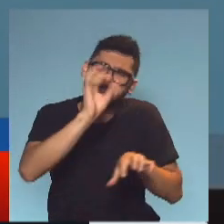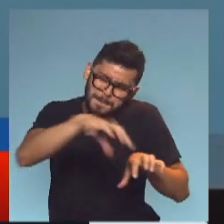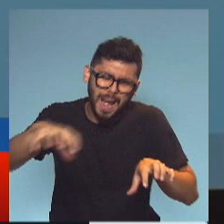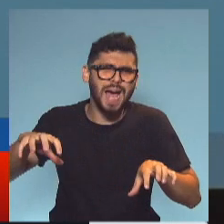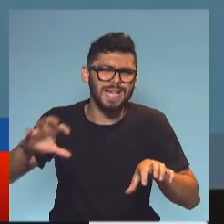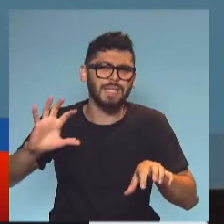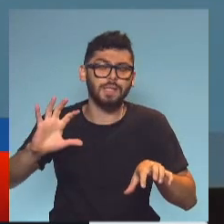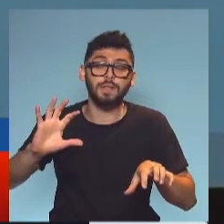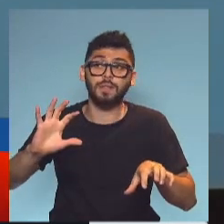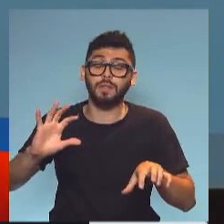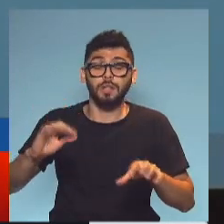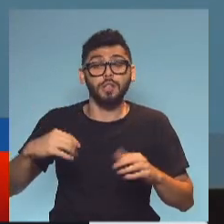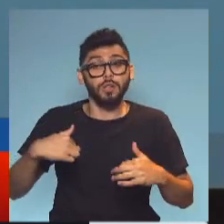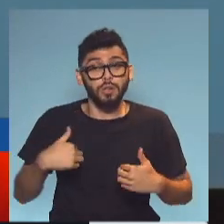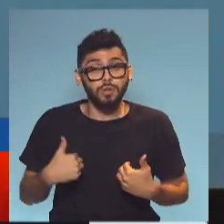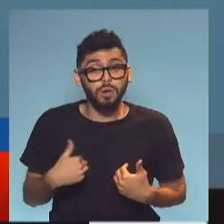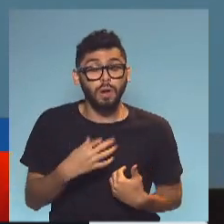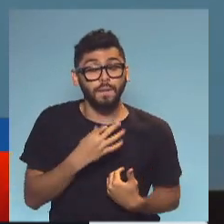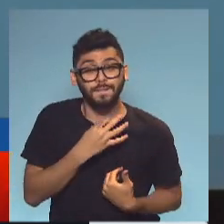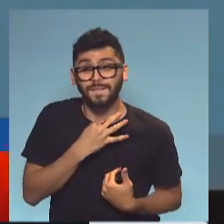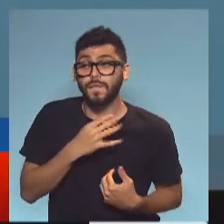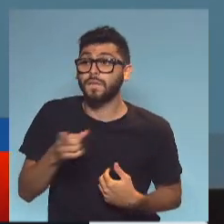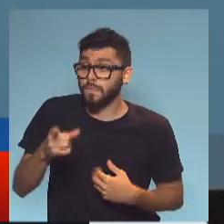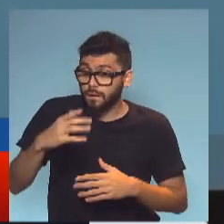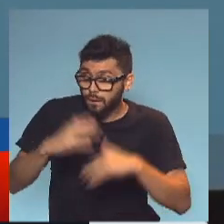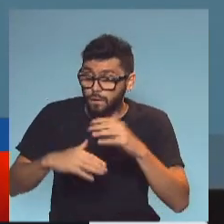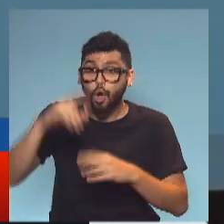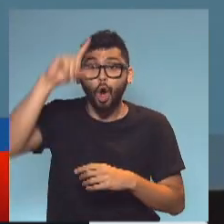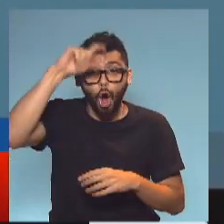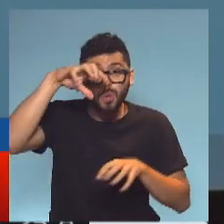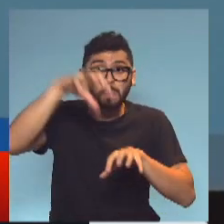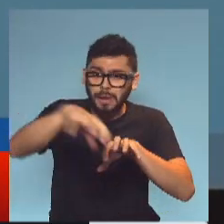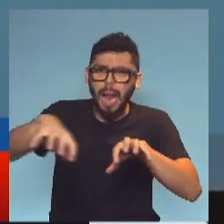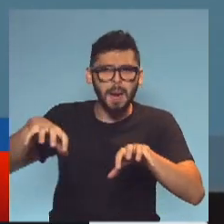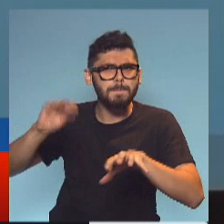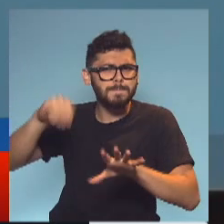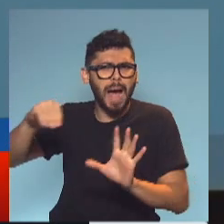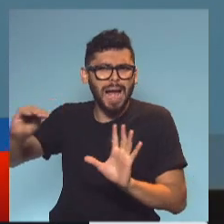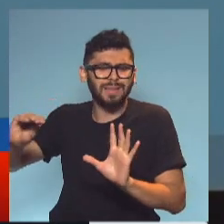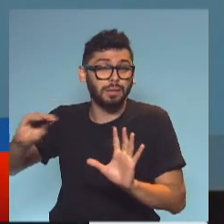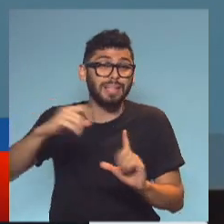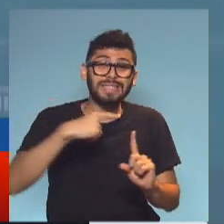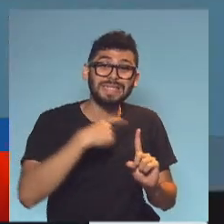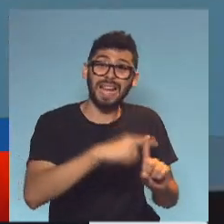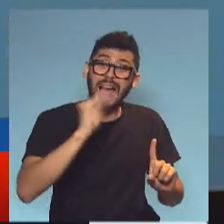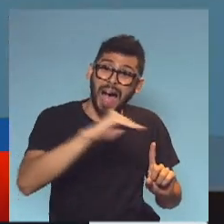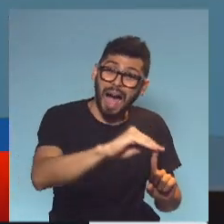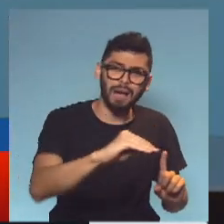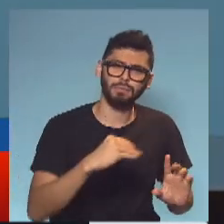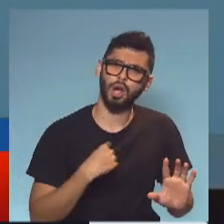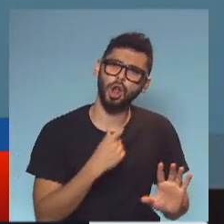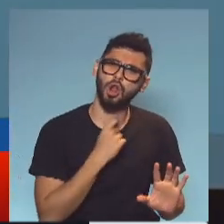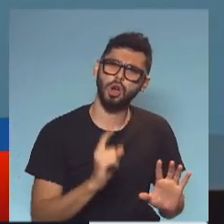Prefiero ampliar y construir hospitales que ampliar cementerios. Lo he